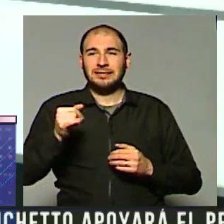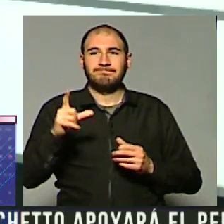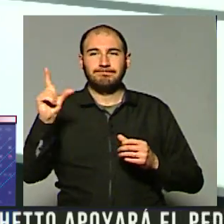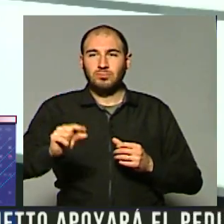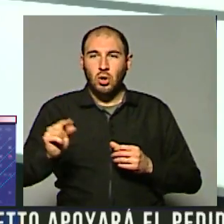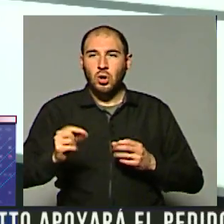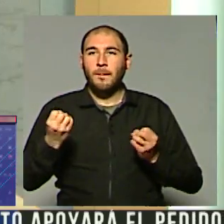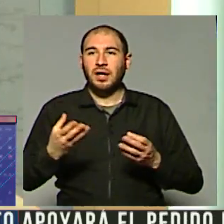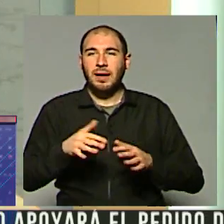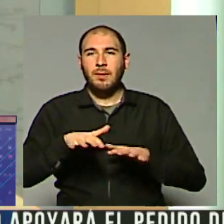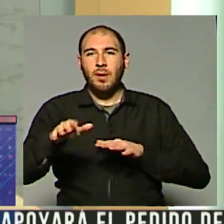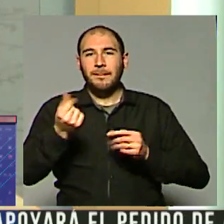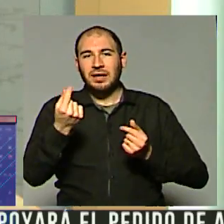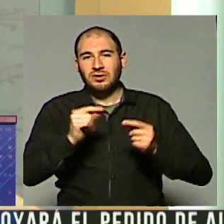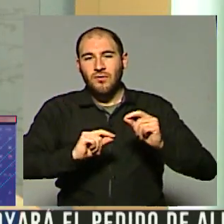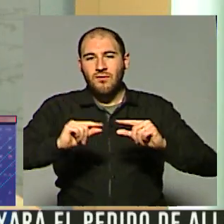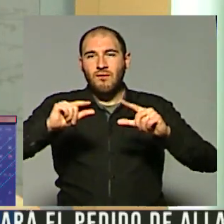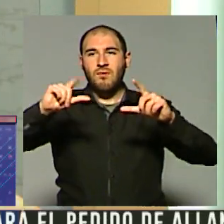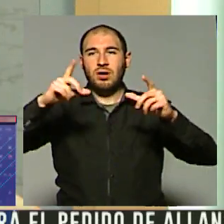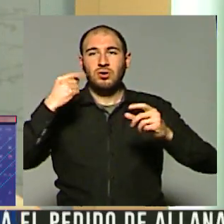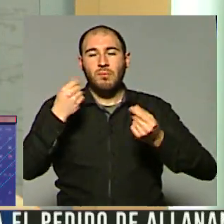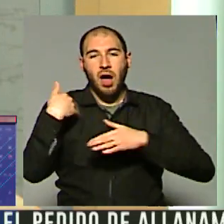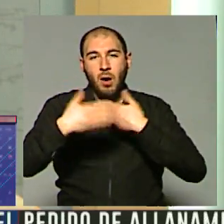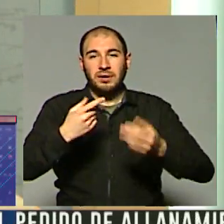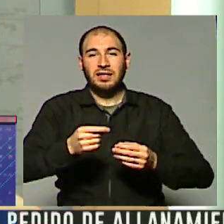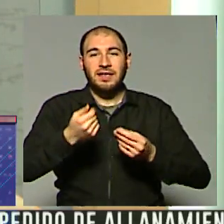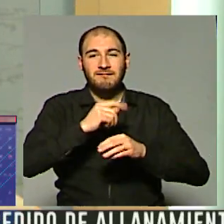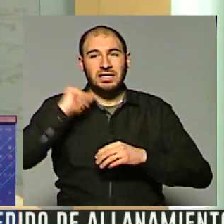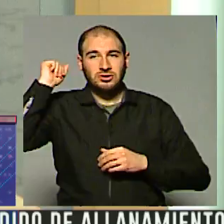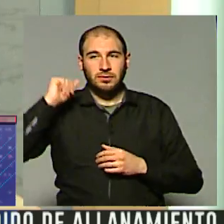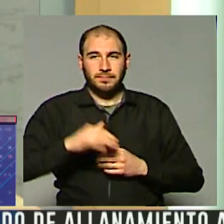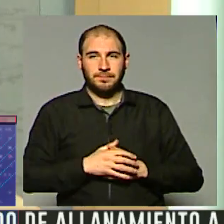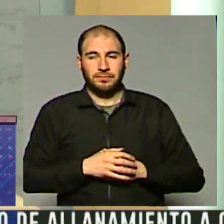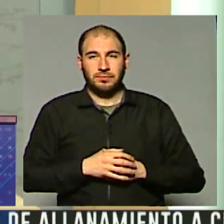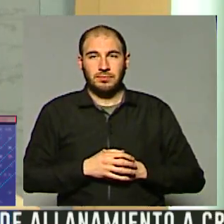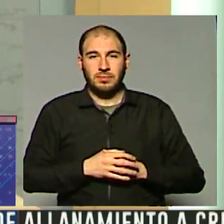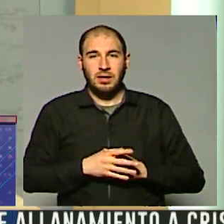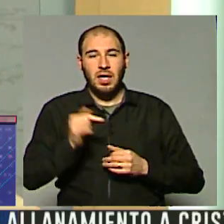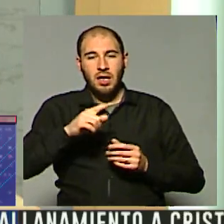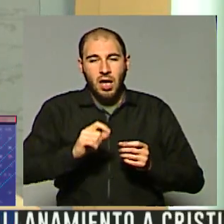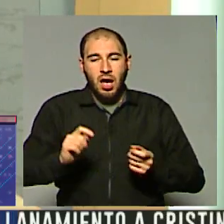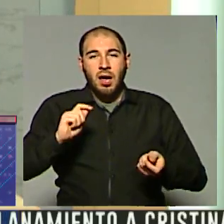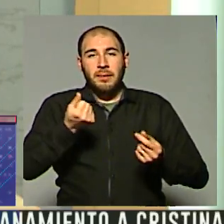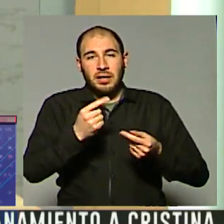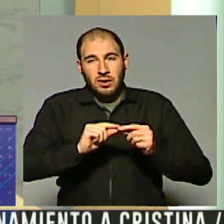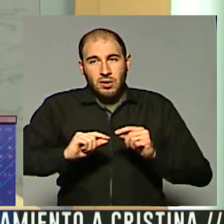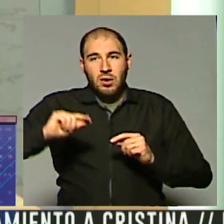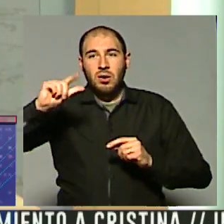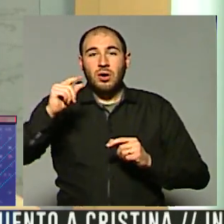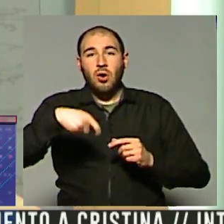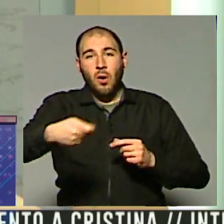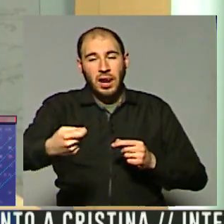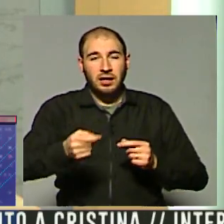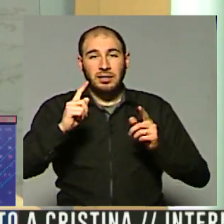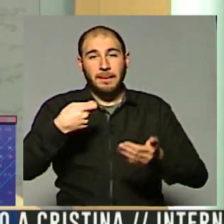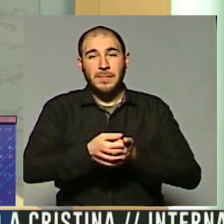pequeño teniendo en cuenta el movimiento de los precios, es decir, cómo ha evolucionado el nivel de inflación. Estos reacomodamientos de precios que se dan en las jubilaciones y